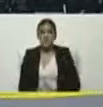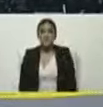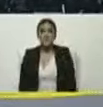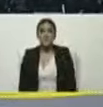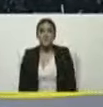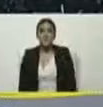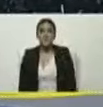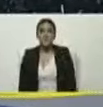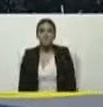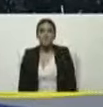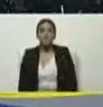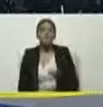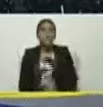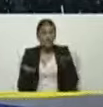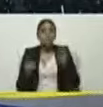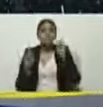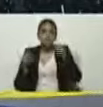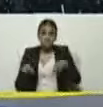Ustedes también.